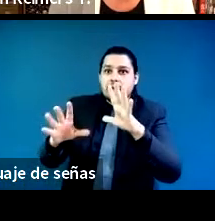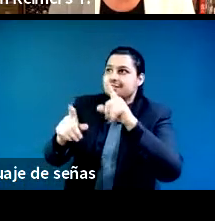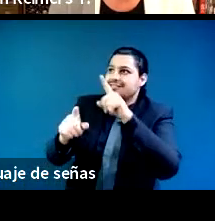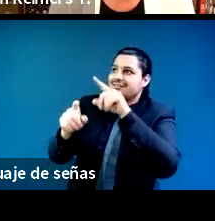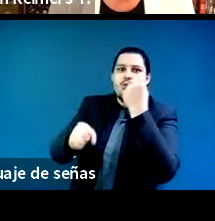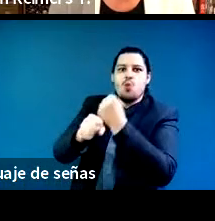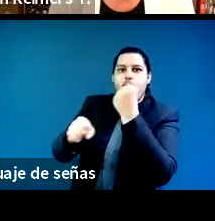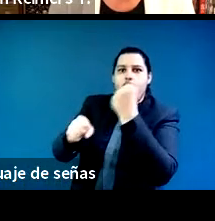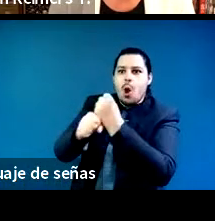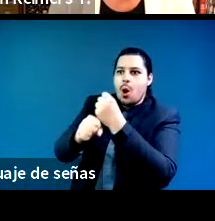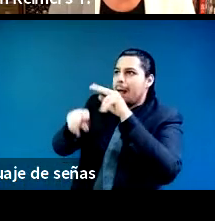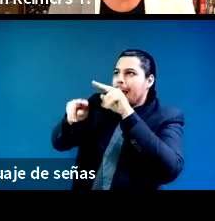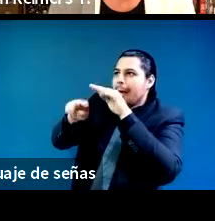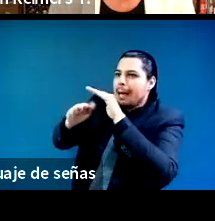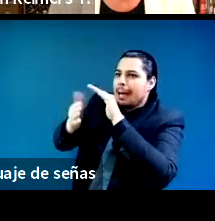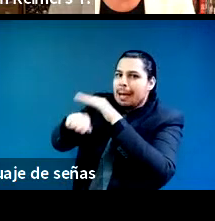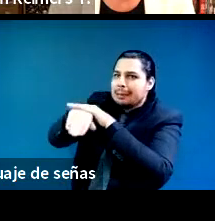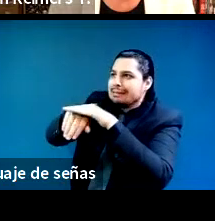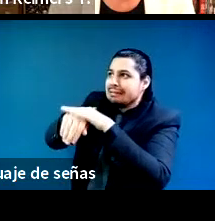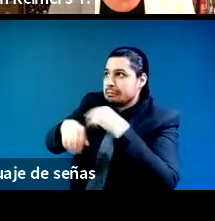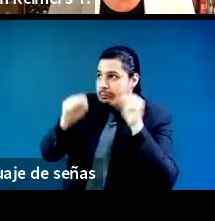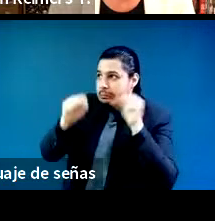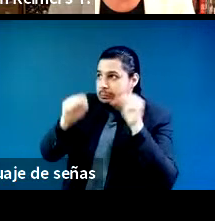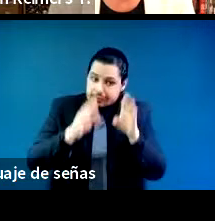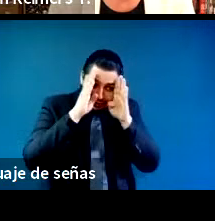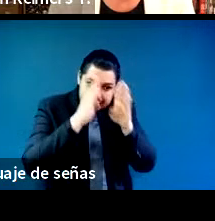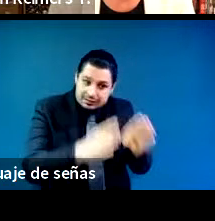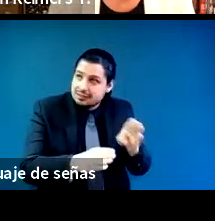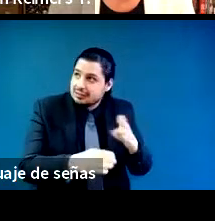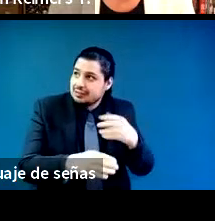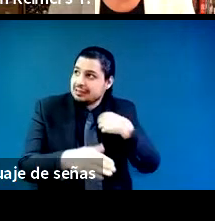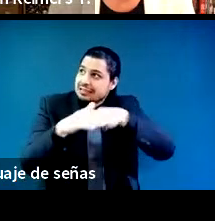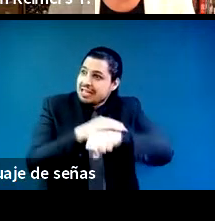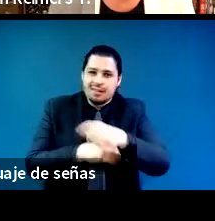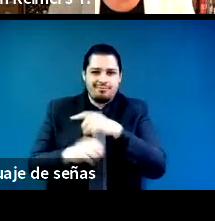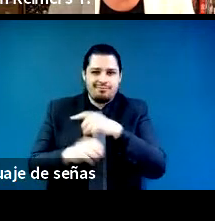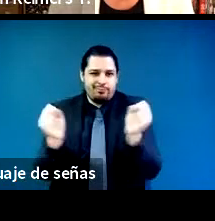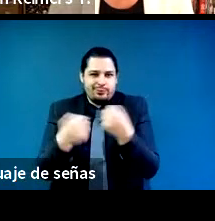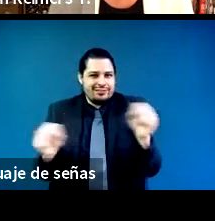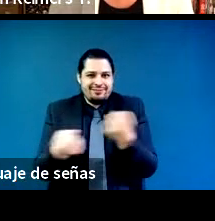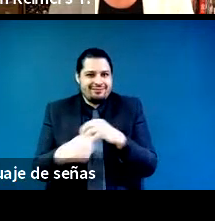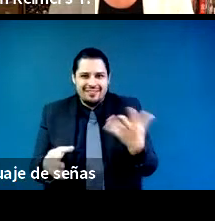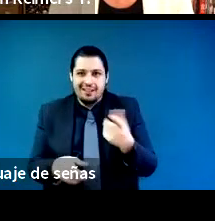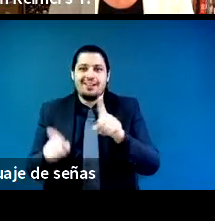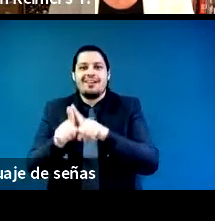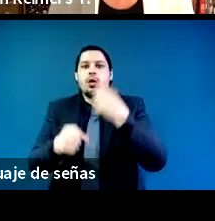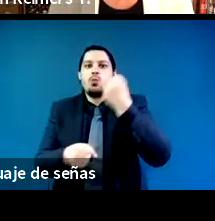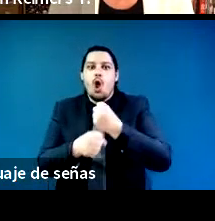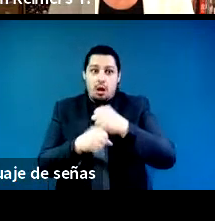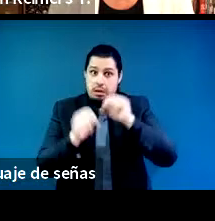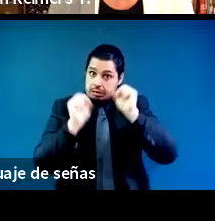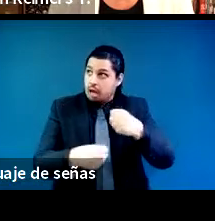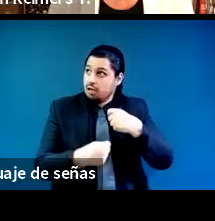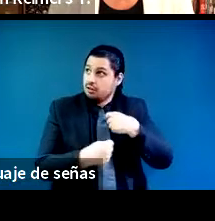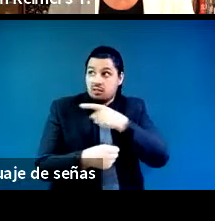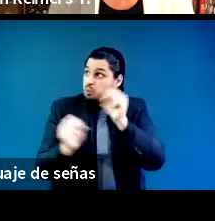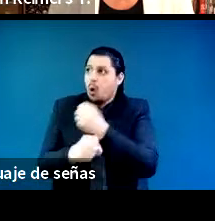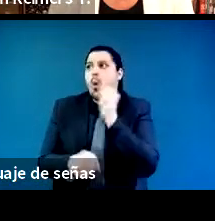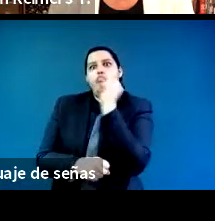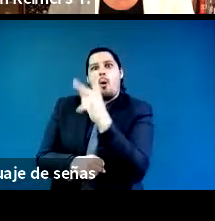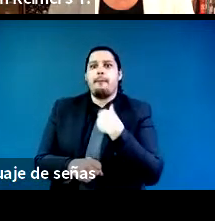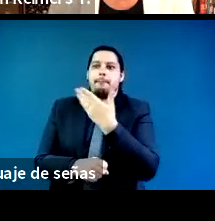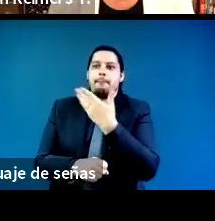hay condiciones para que o puedan seguir con la lactancia, o si deciden otra cosa, realmente puedan tener